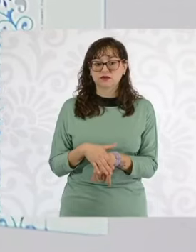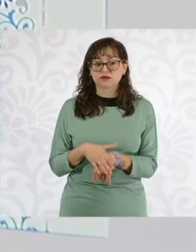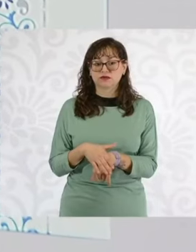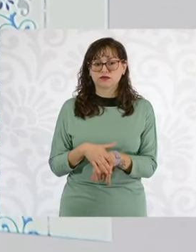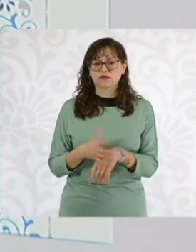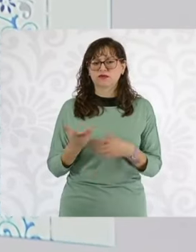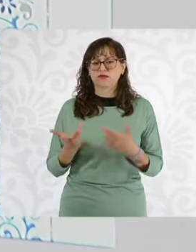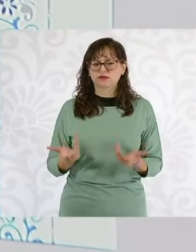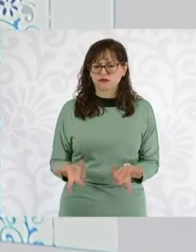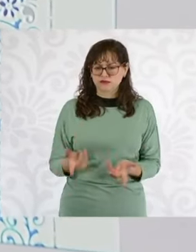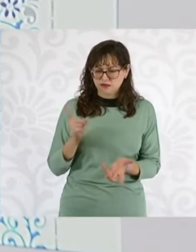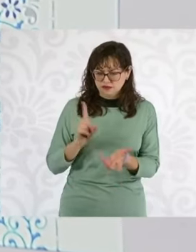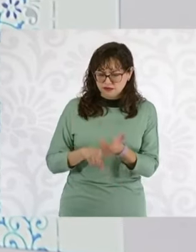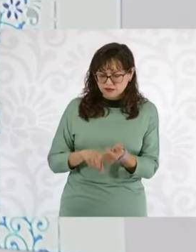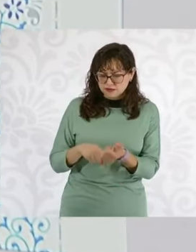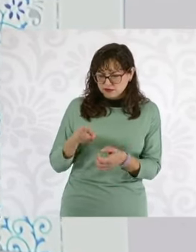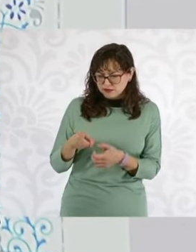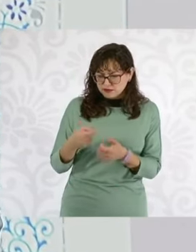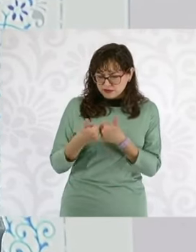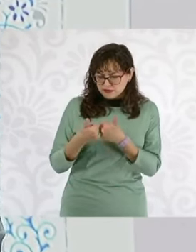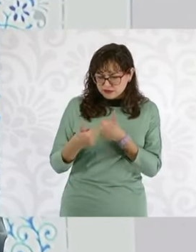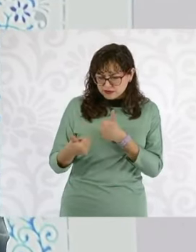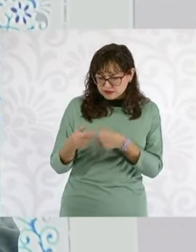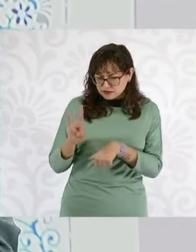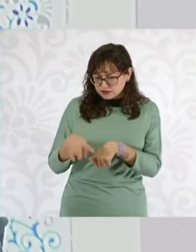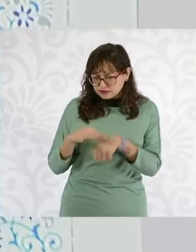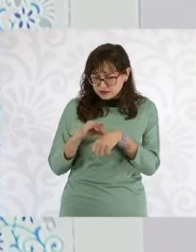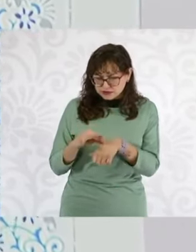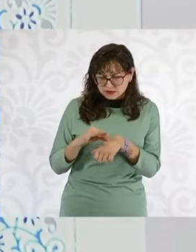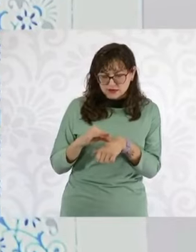de la independencia técnica, porque es parte